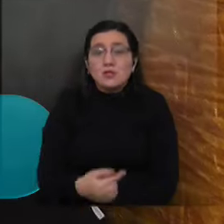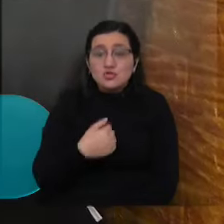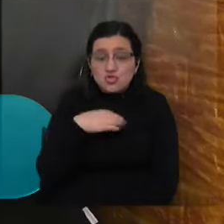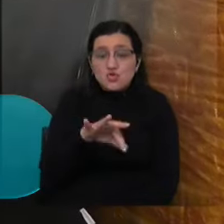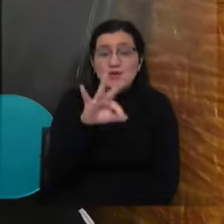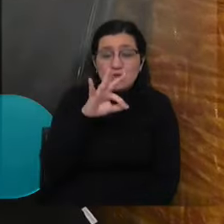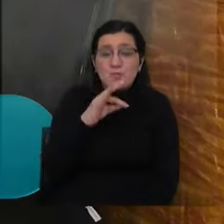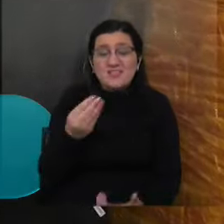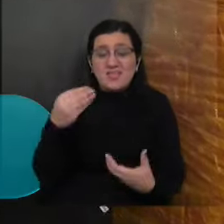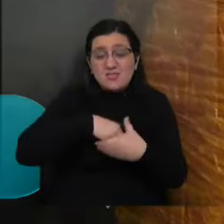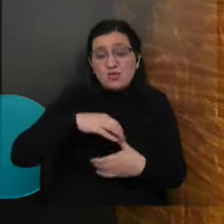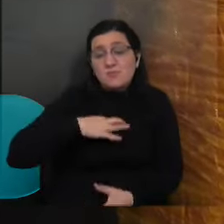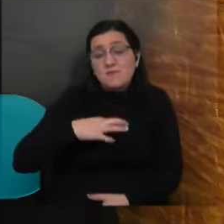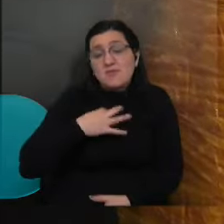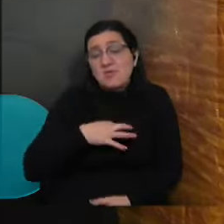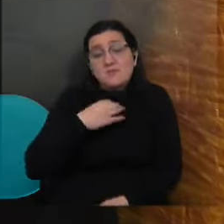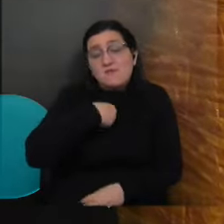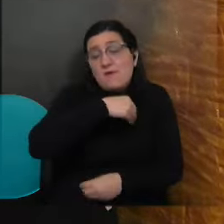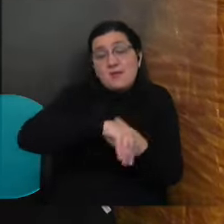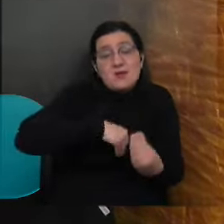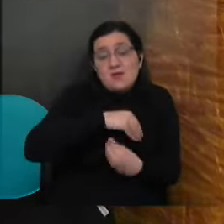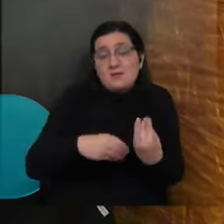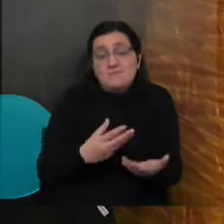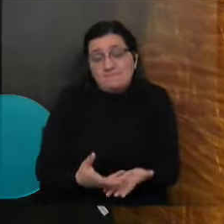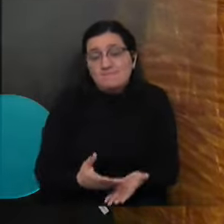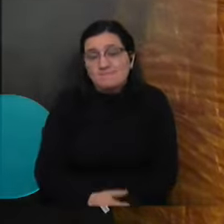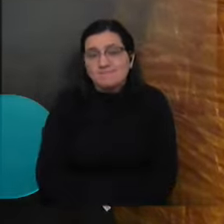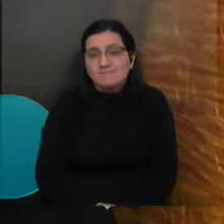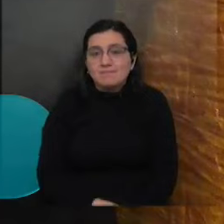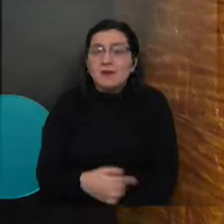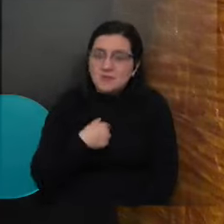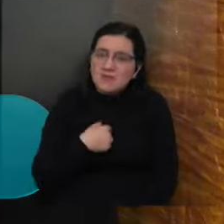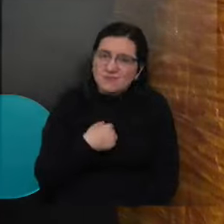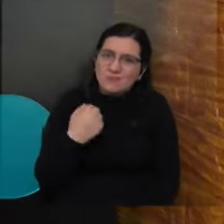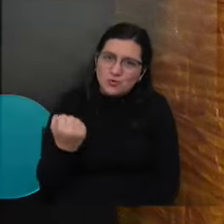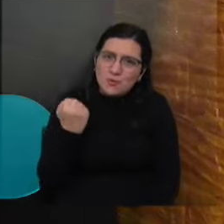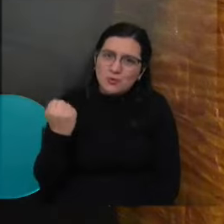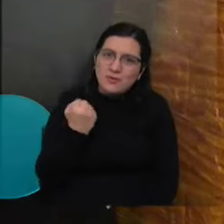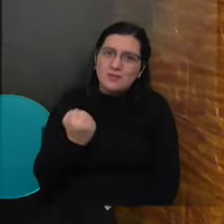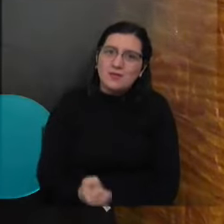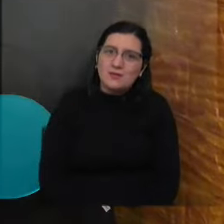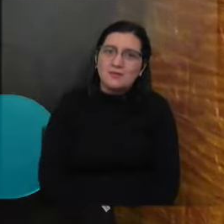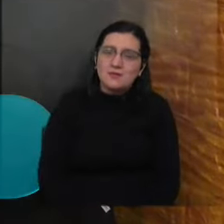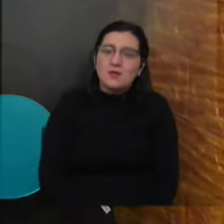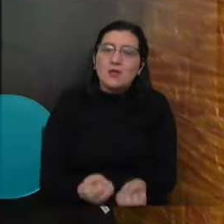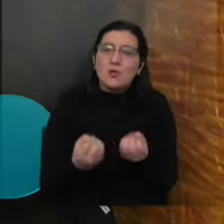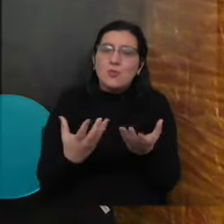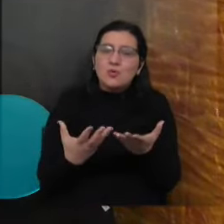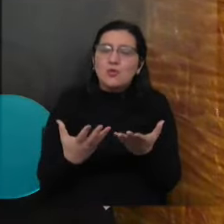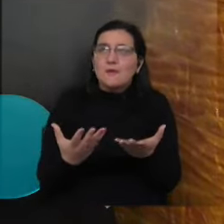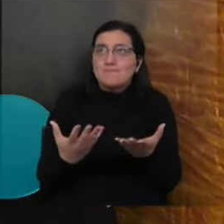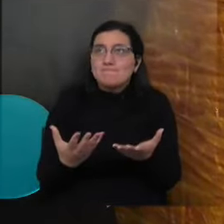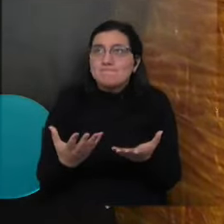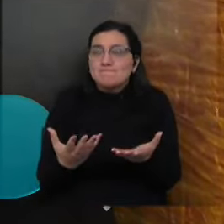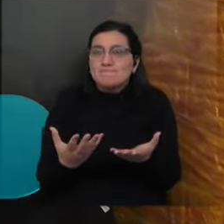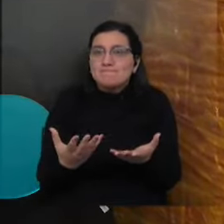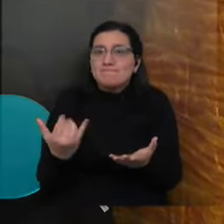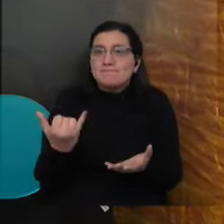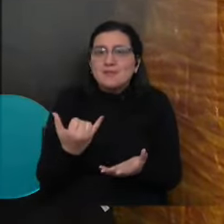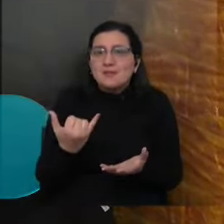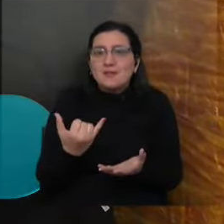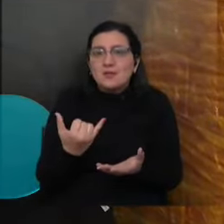para que sea parte de la familia para mí tiene un peso importante eh porque tiene tiene ese tiene esa